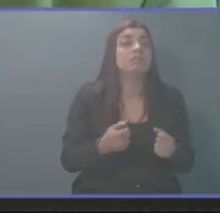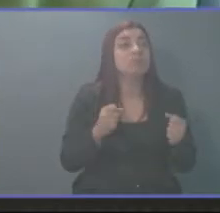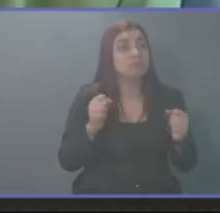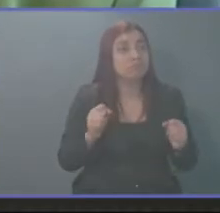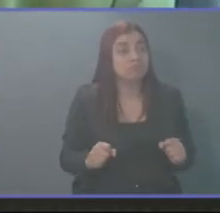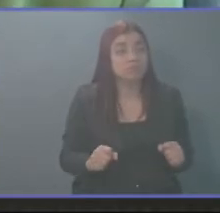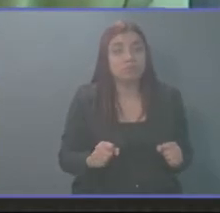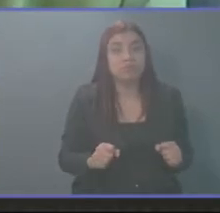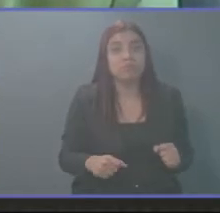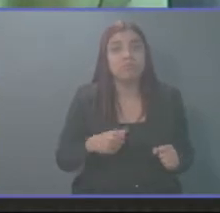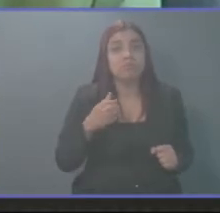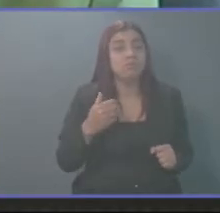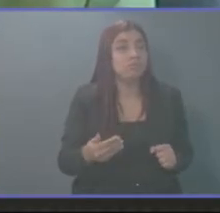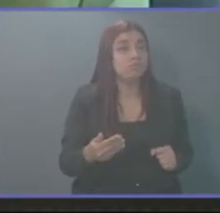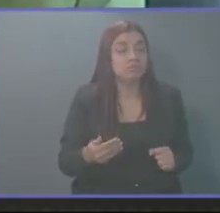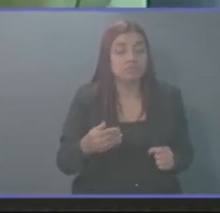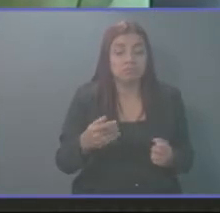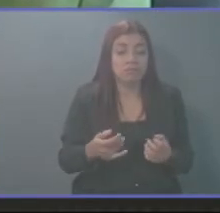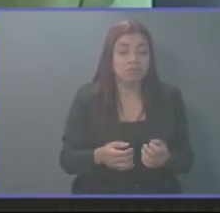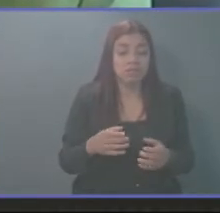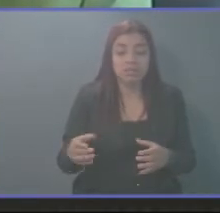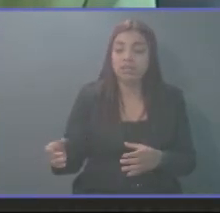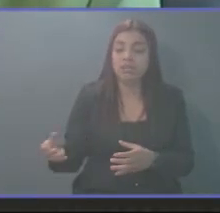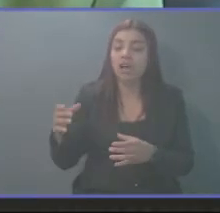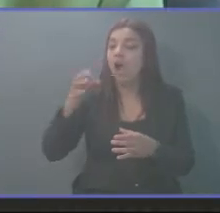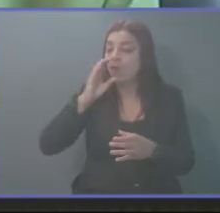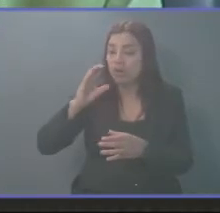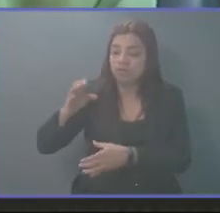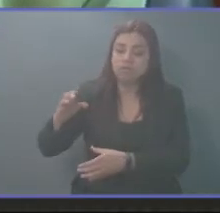ser tomada después de hervida.